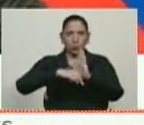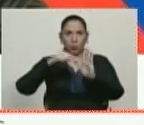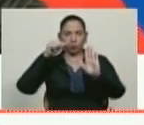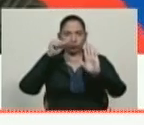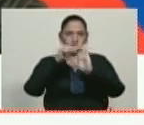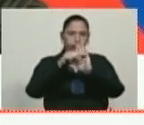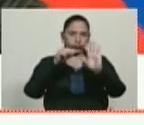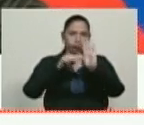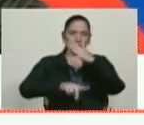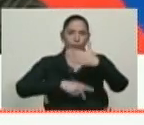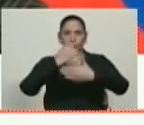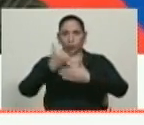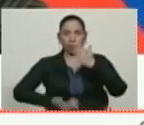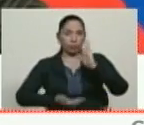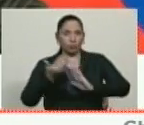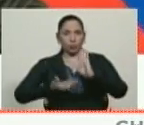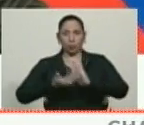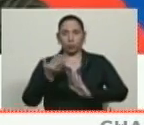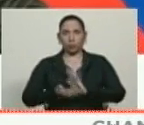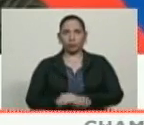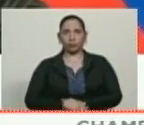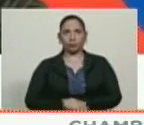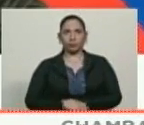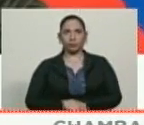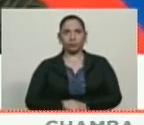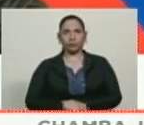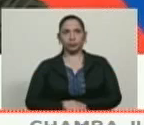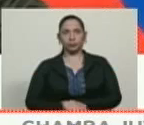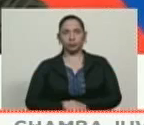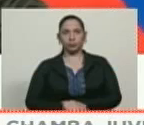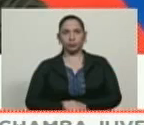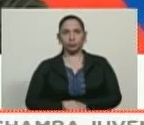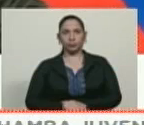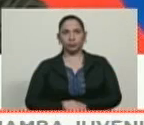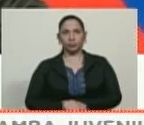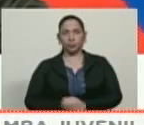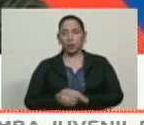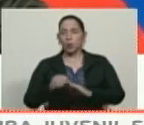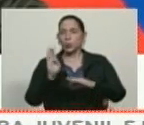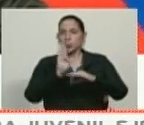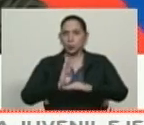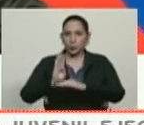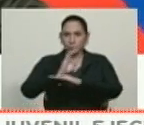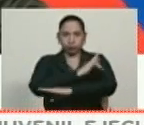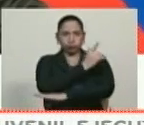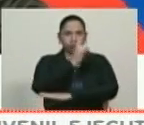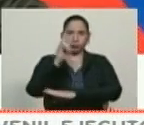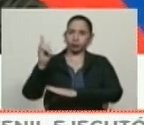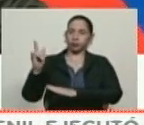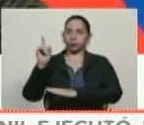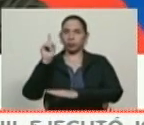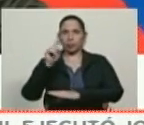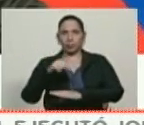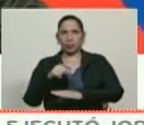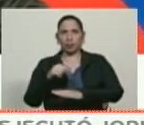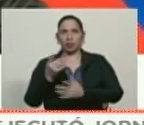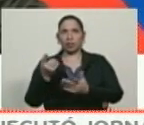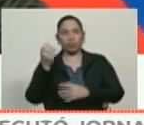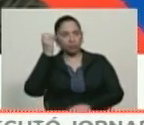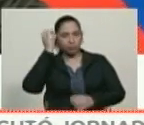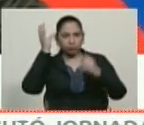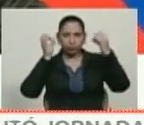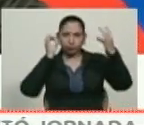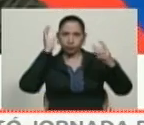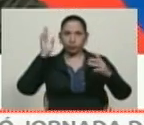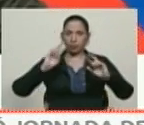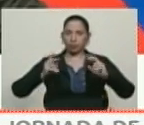de proyectos importantes en prospección geológica, en el uso de recursos subterráneos, así como iniciativas conjuntas en el